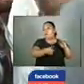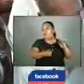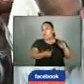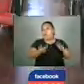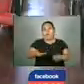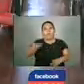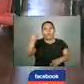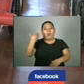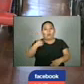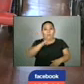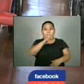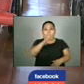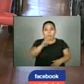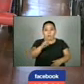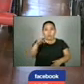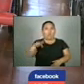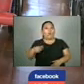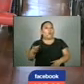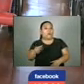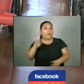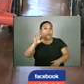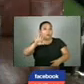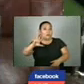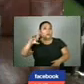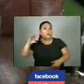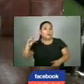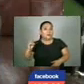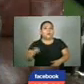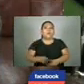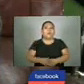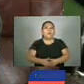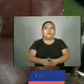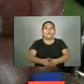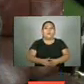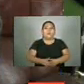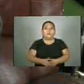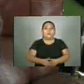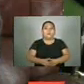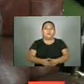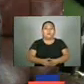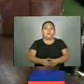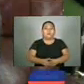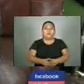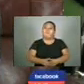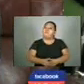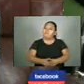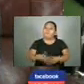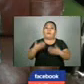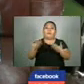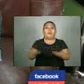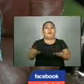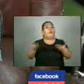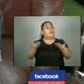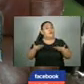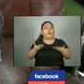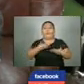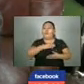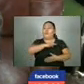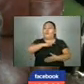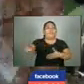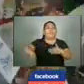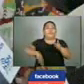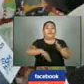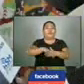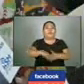antes éramos 20, ahora somos 50. ¿Cómo ha beneficiado? Me ha beneficiado en todos los